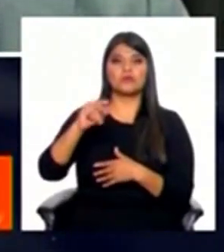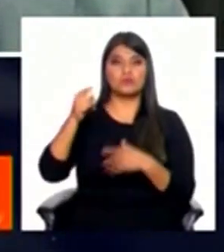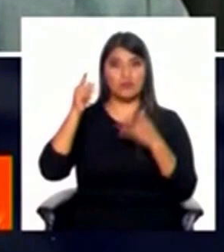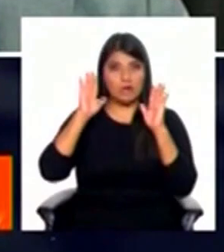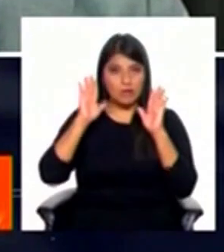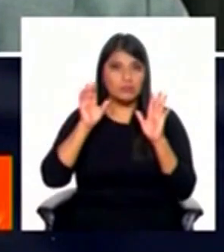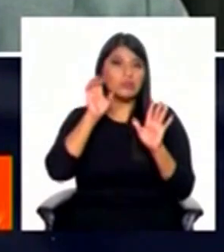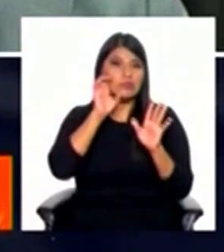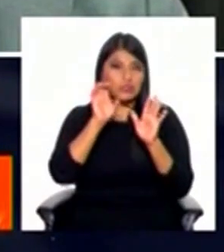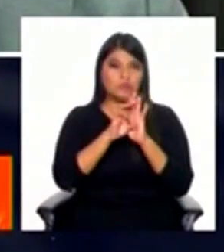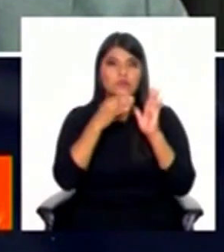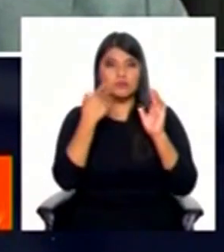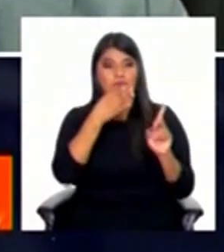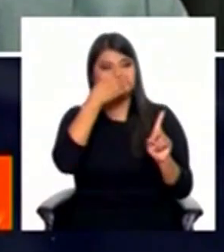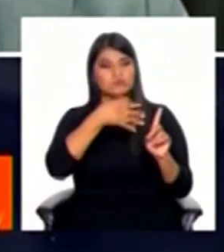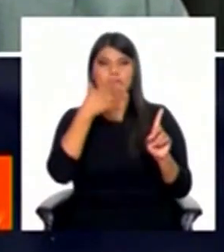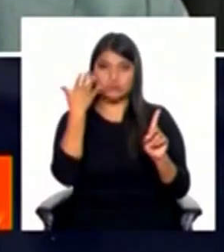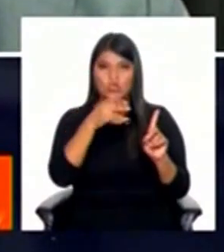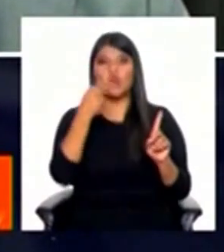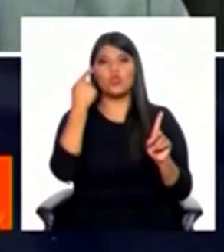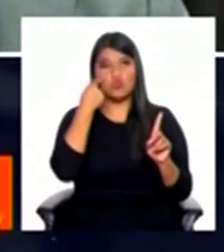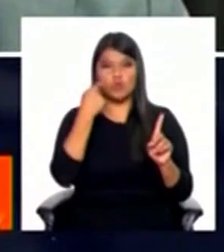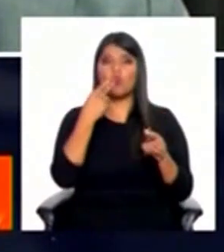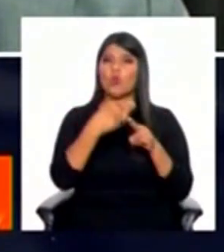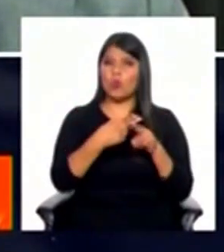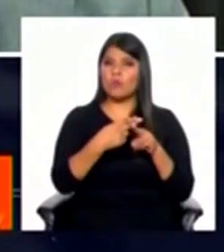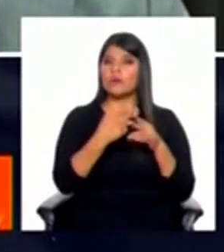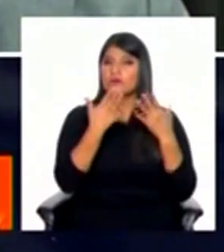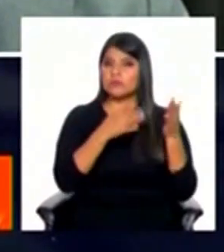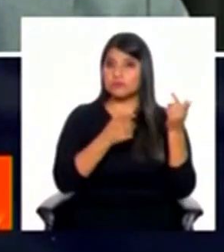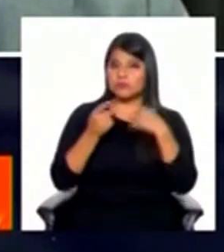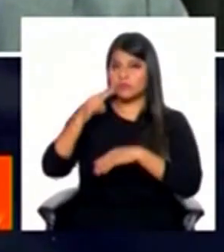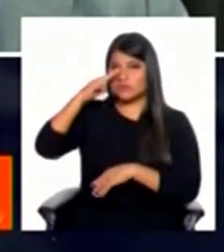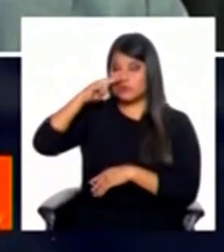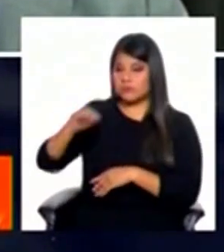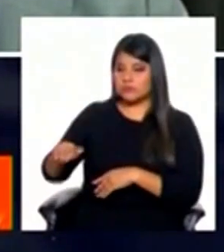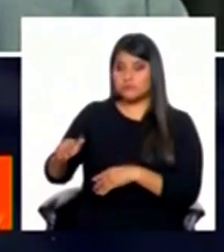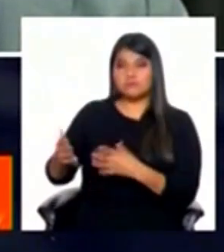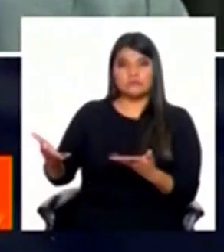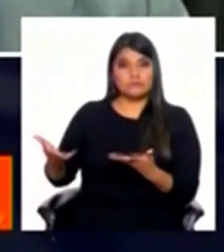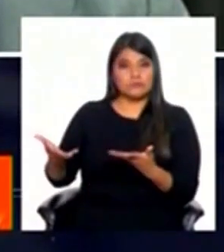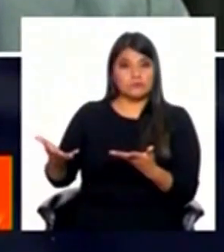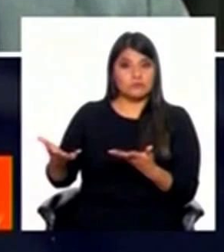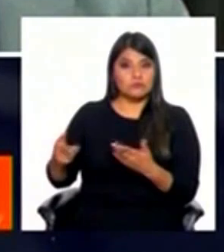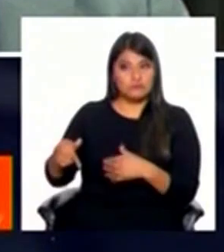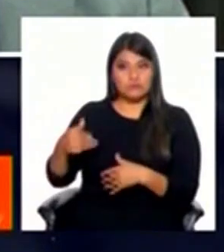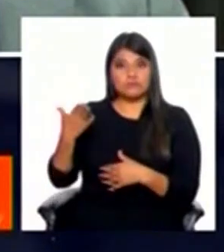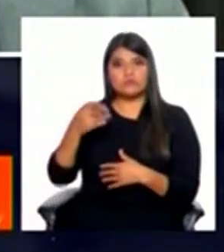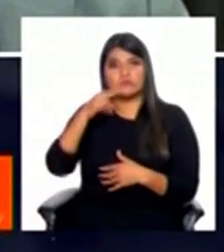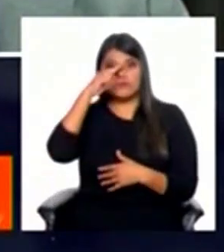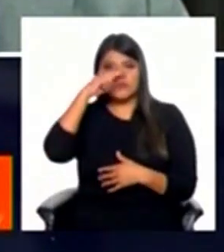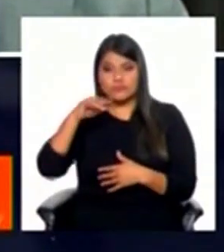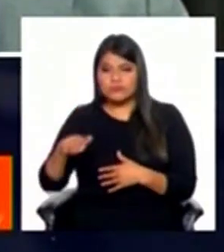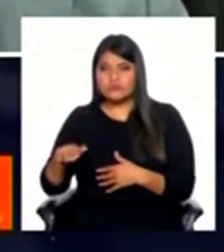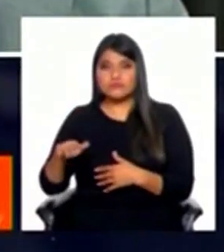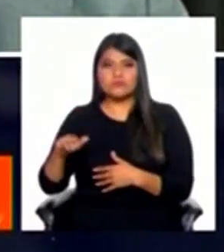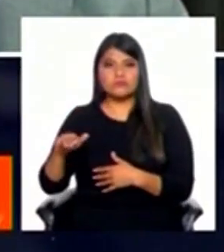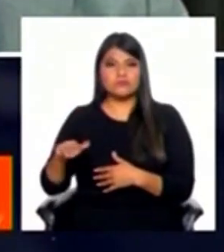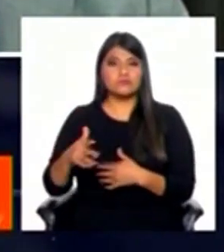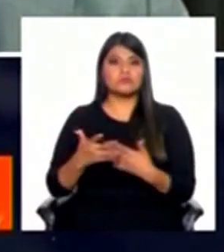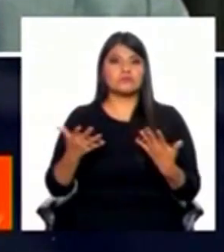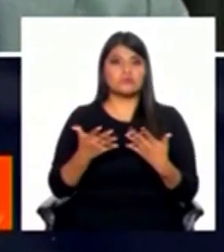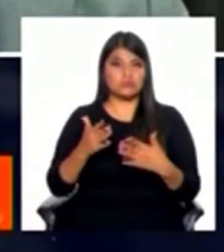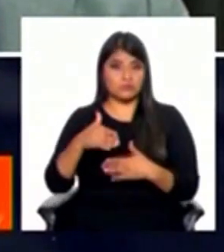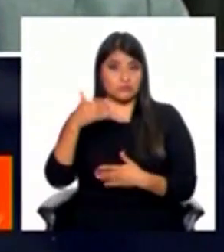y de identificarla, ¿no? ¿Qué va a pasar con la menor? Porque obviamente aún no se sabe el paradero de esta pequeñita. ¿Qué va a proceder